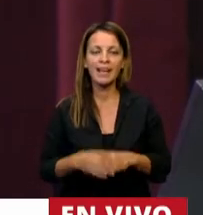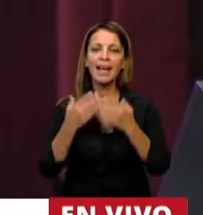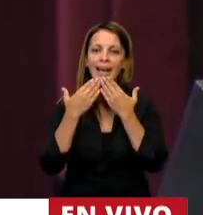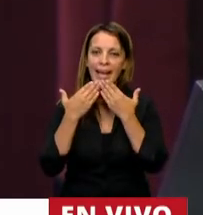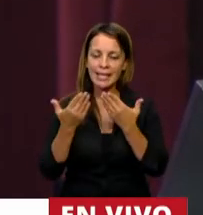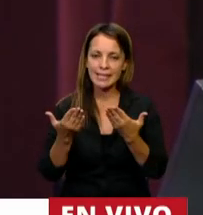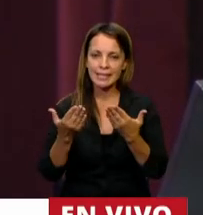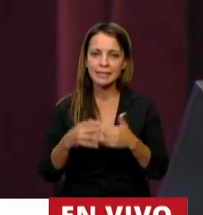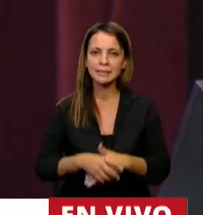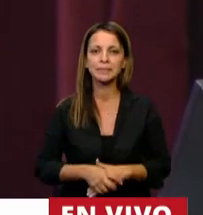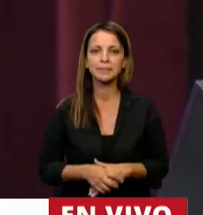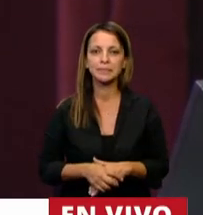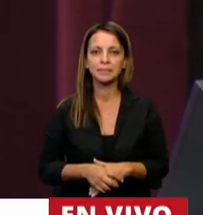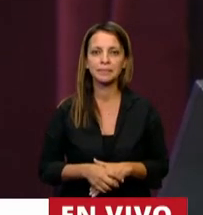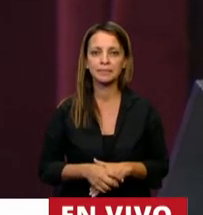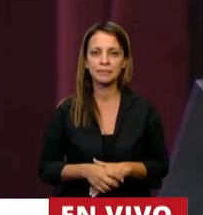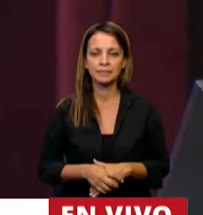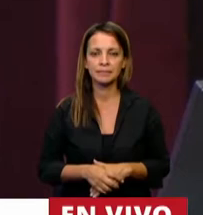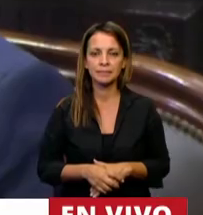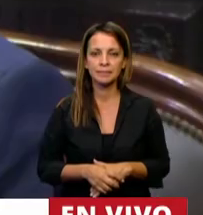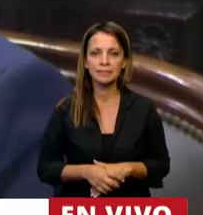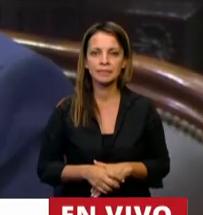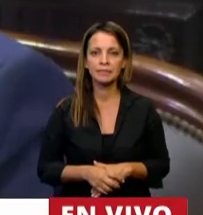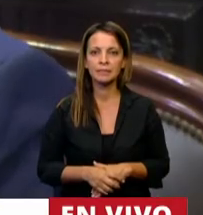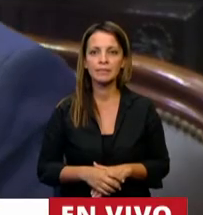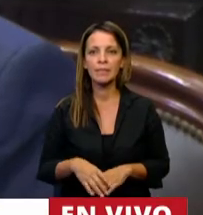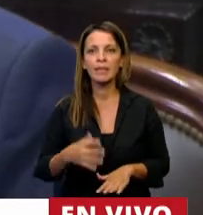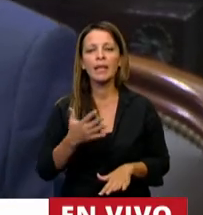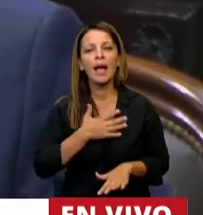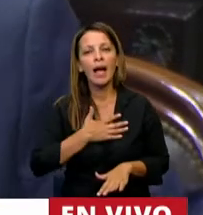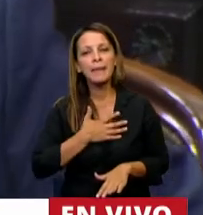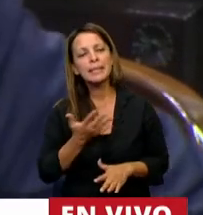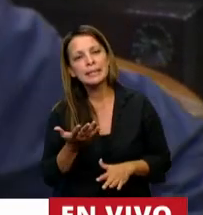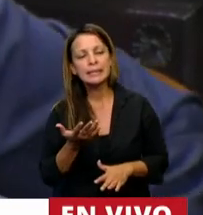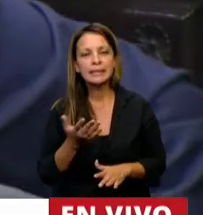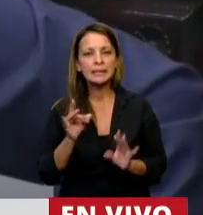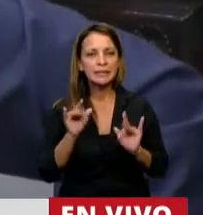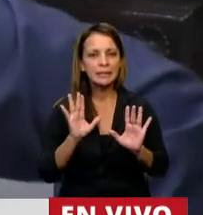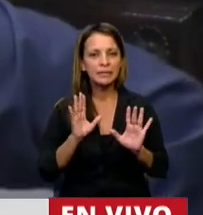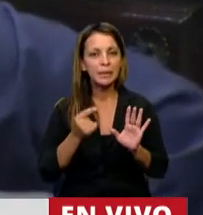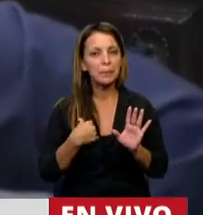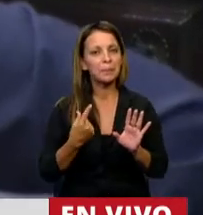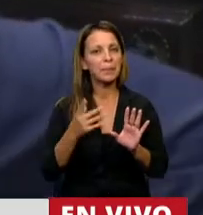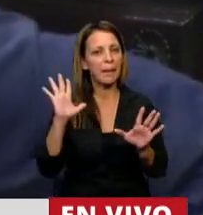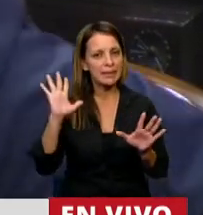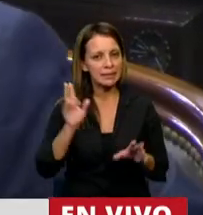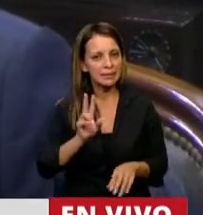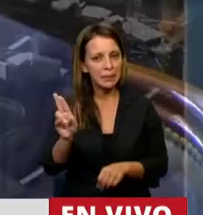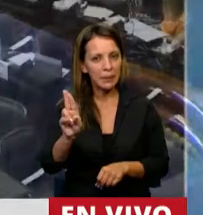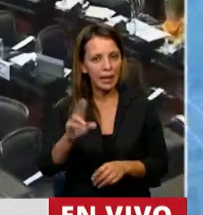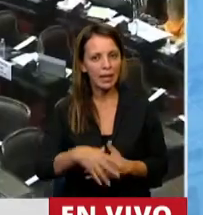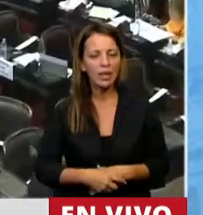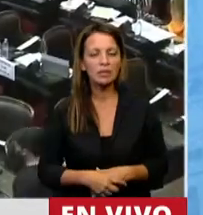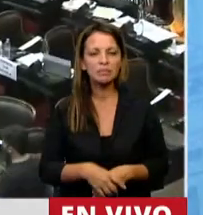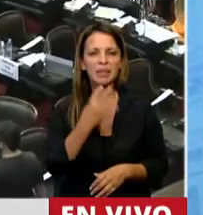Gracias, señora presidenta. A mí no me gusta plantear cuestiones de privilegio, va a ser mi primera cuestión de privilegio. No lo